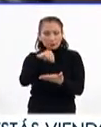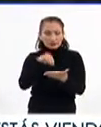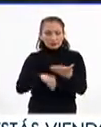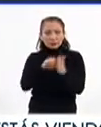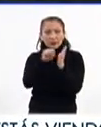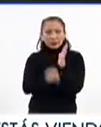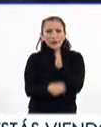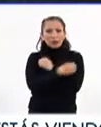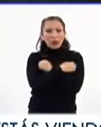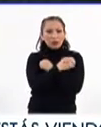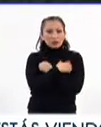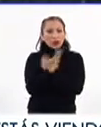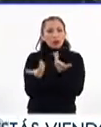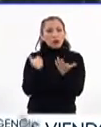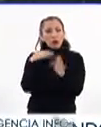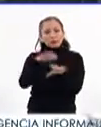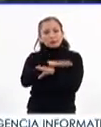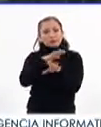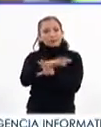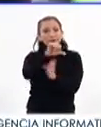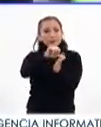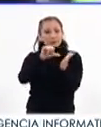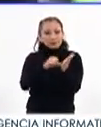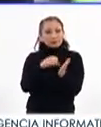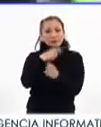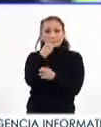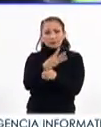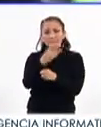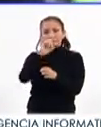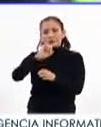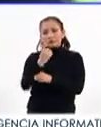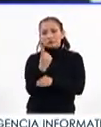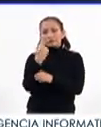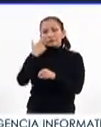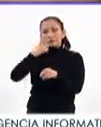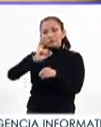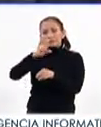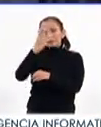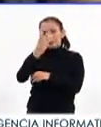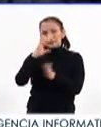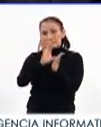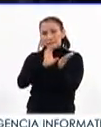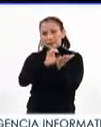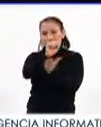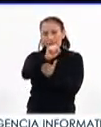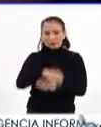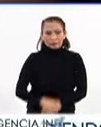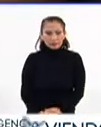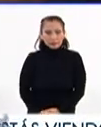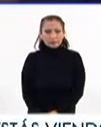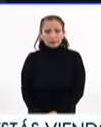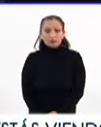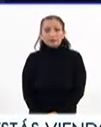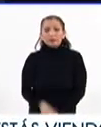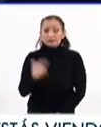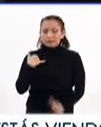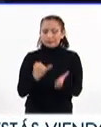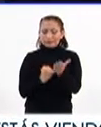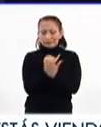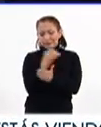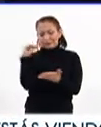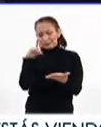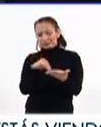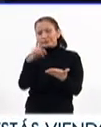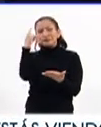sistema educativo bajo la reforma a los artículos 3, 31 y 73 de la Constitución. Es definir